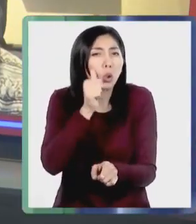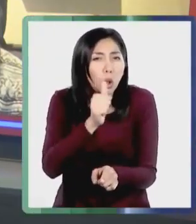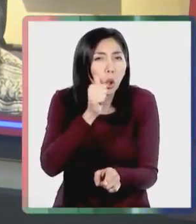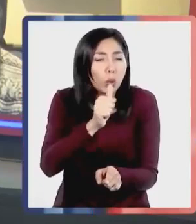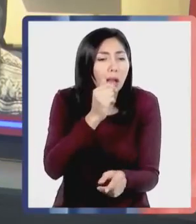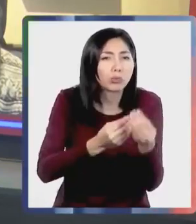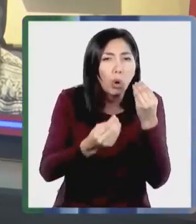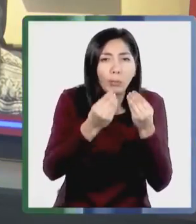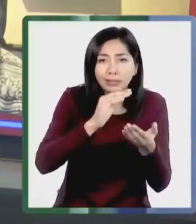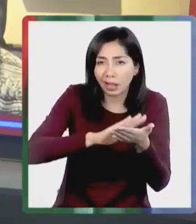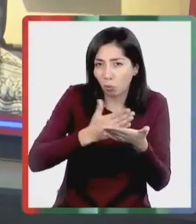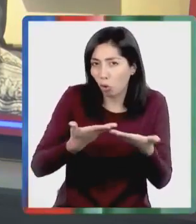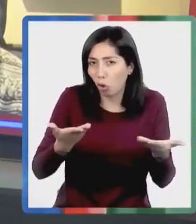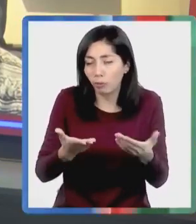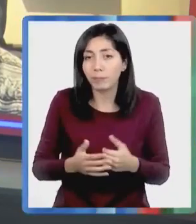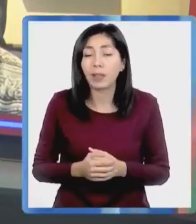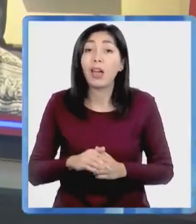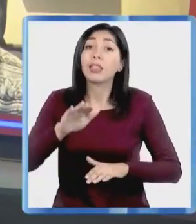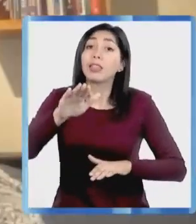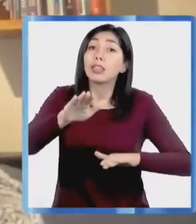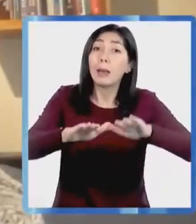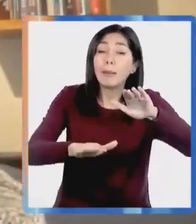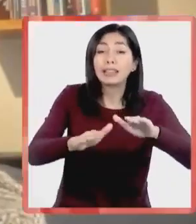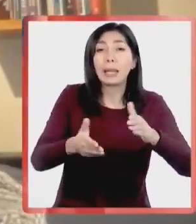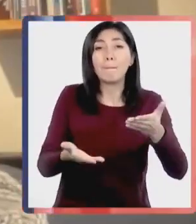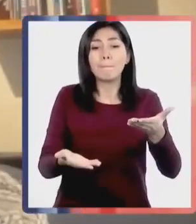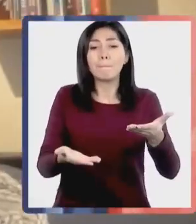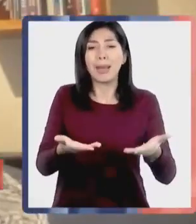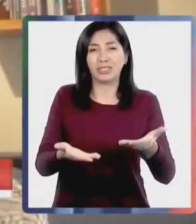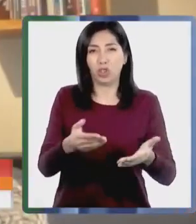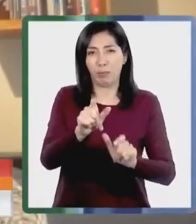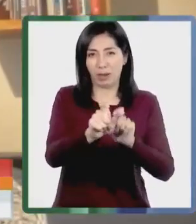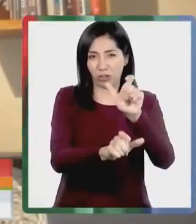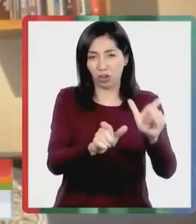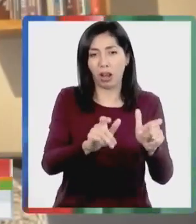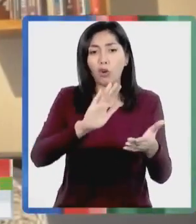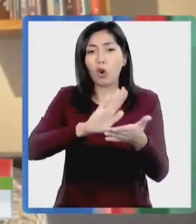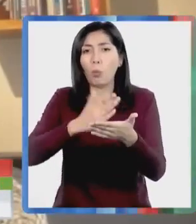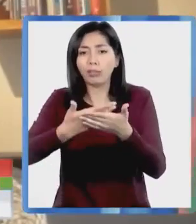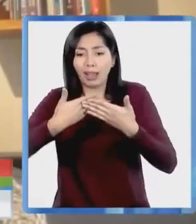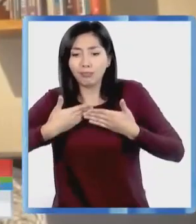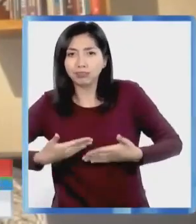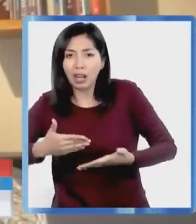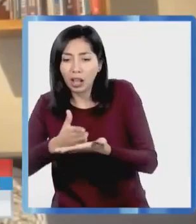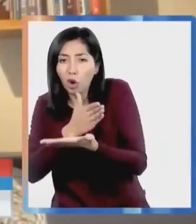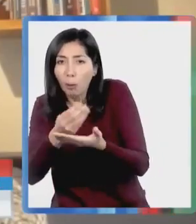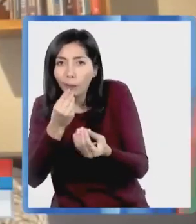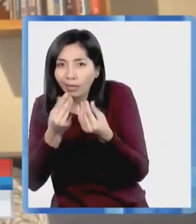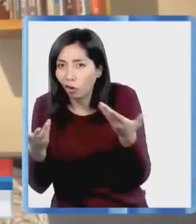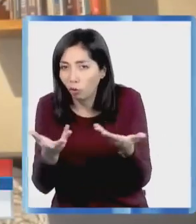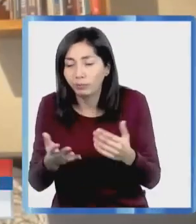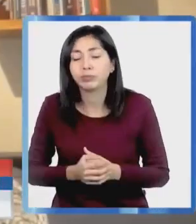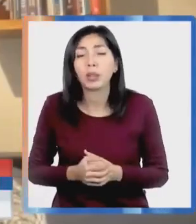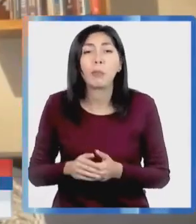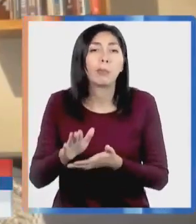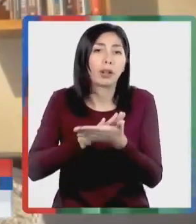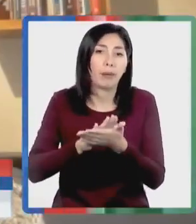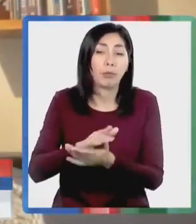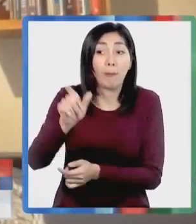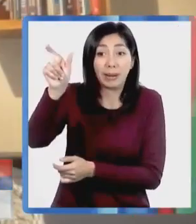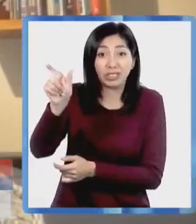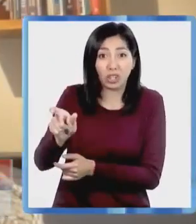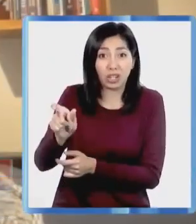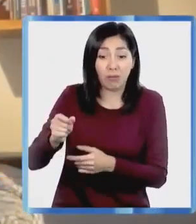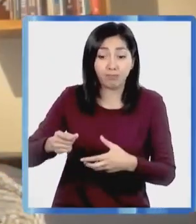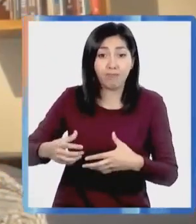dosis de azúcar diaria que sigue siendo saludable? Depende del peso de la persona y del estado nutricional que tenga. ¿Ya? O sea, si es